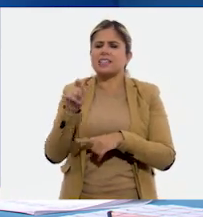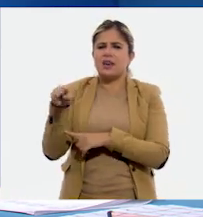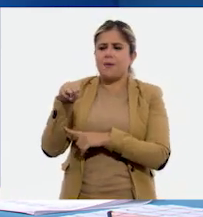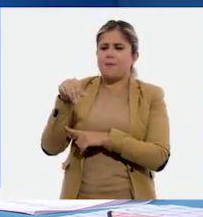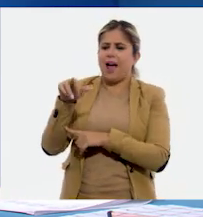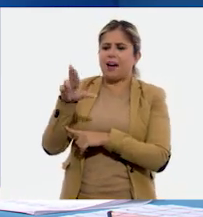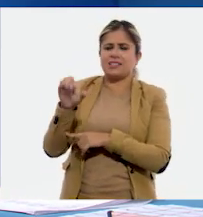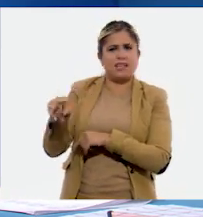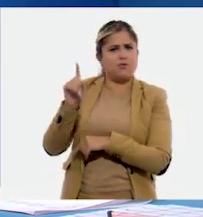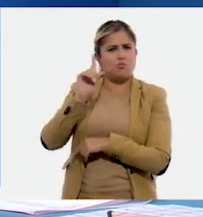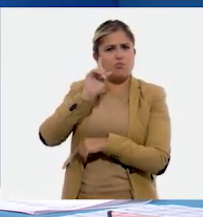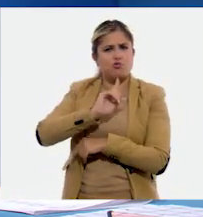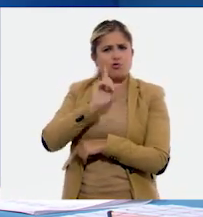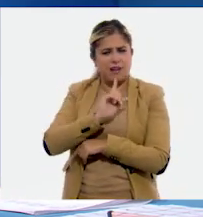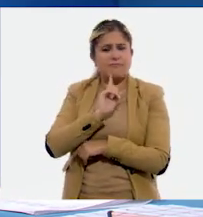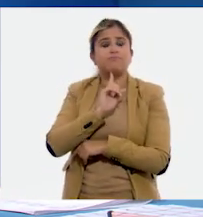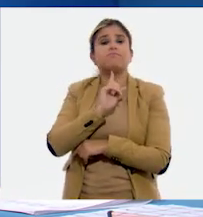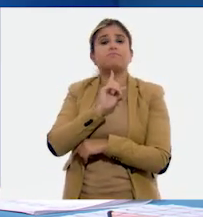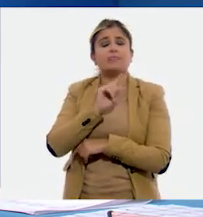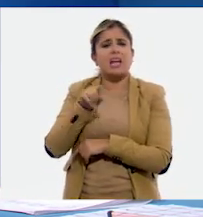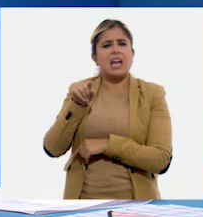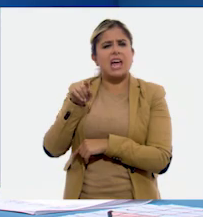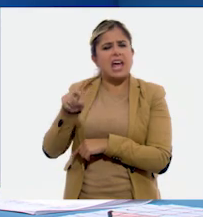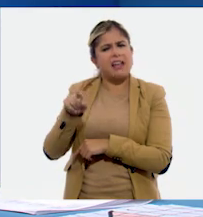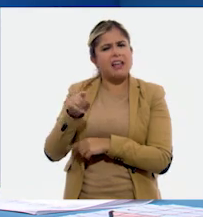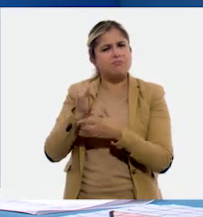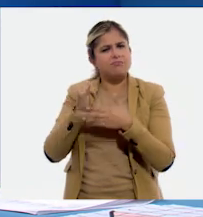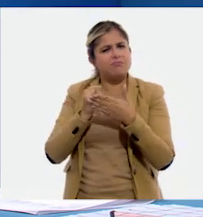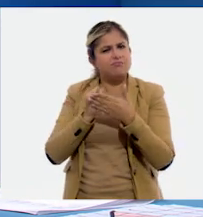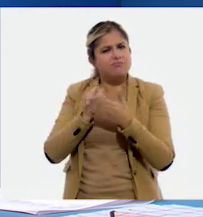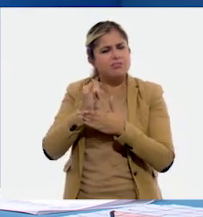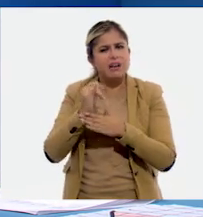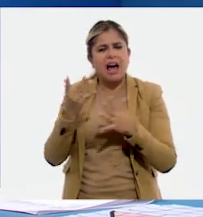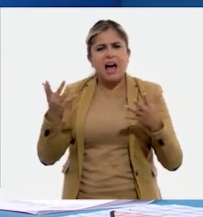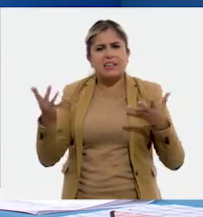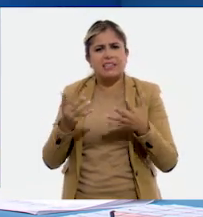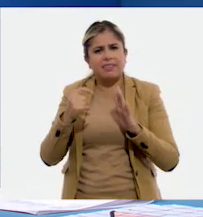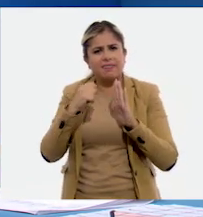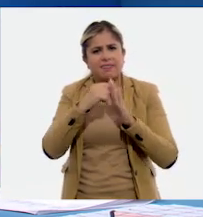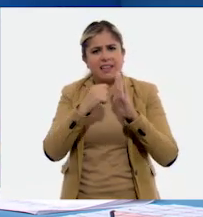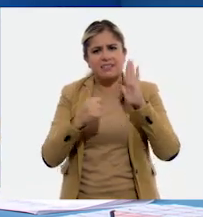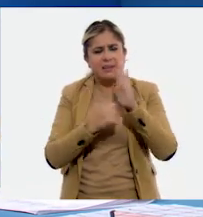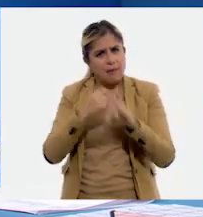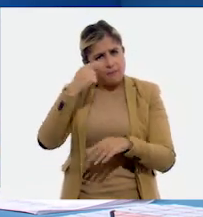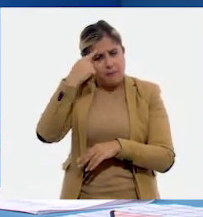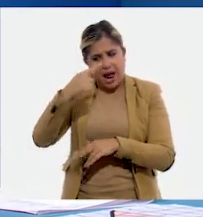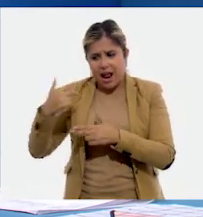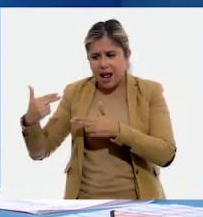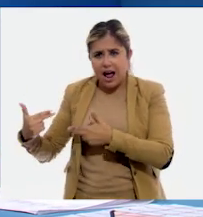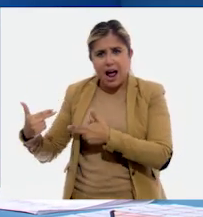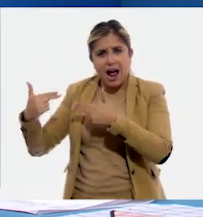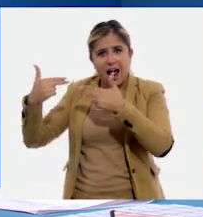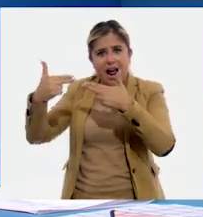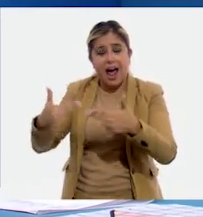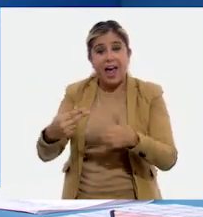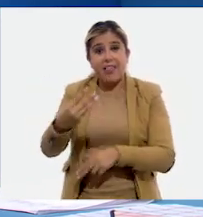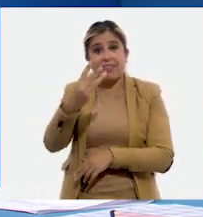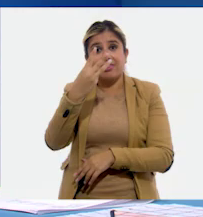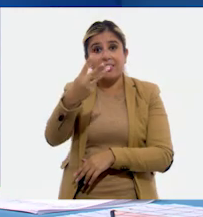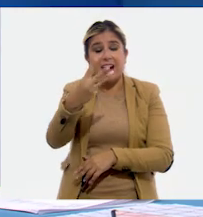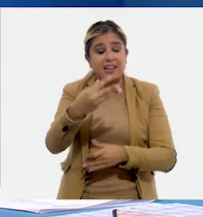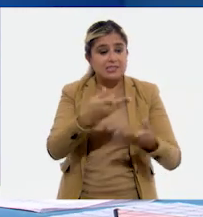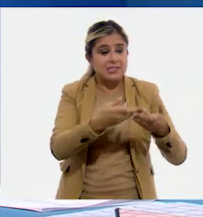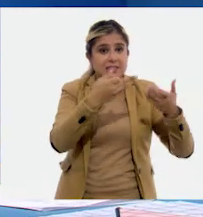Marce. Ella ha decidido hacer un testamento para heredar 3 terrenos a